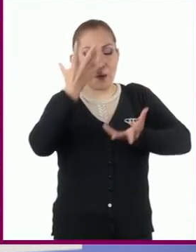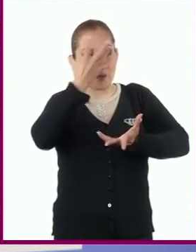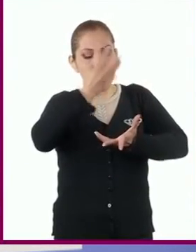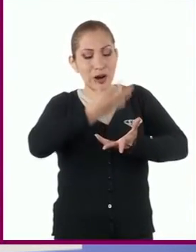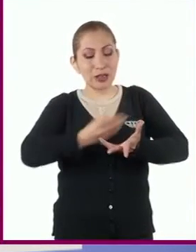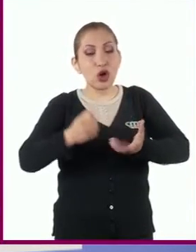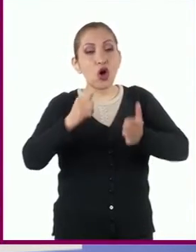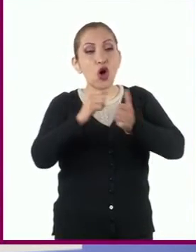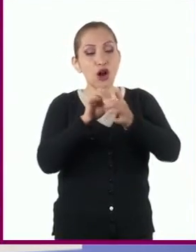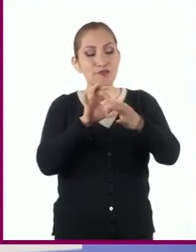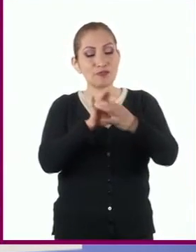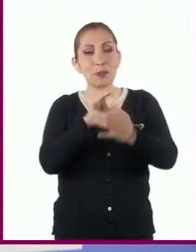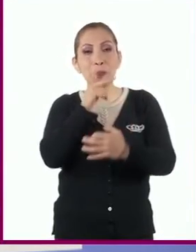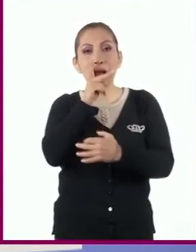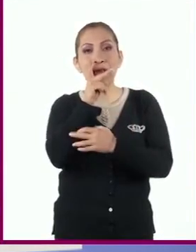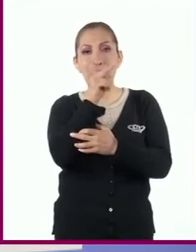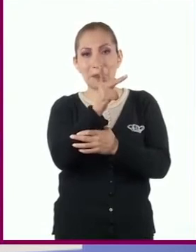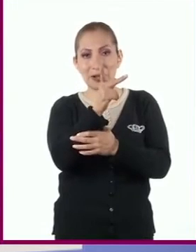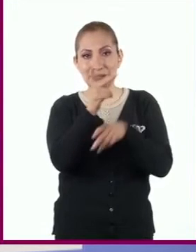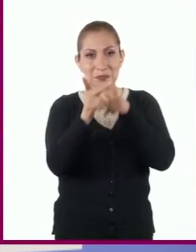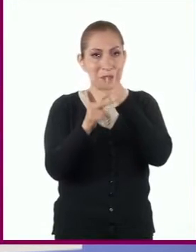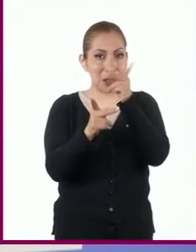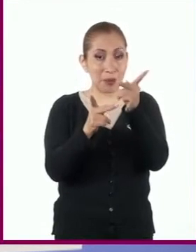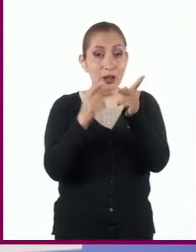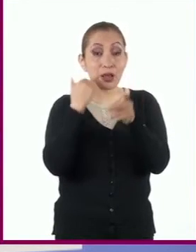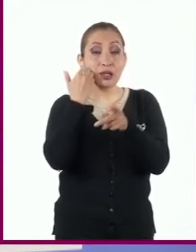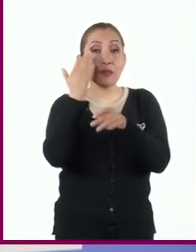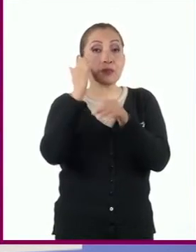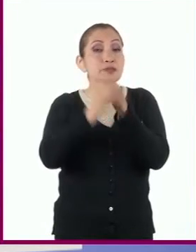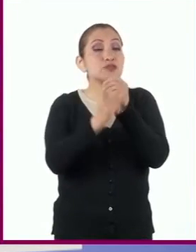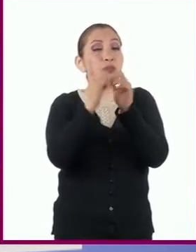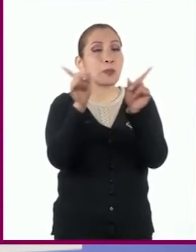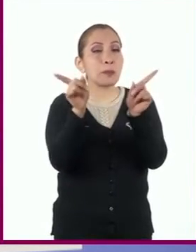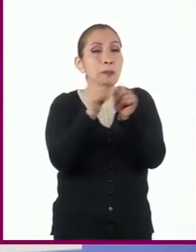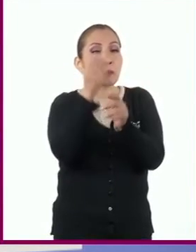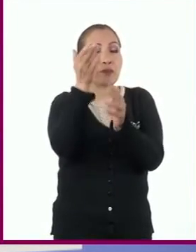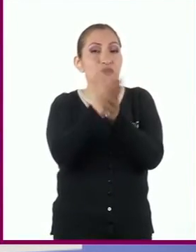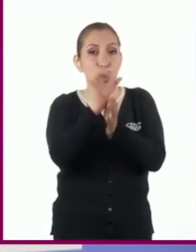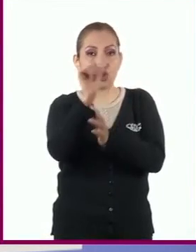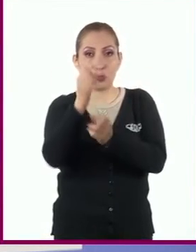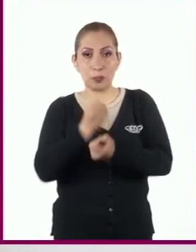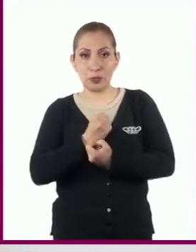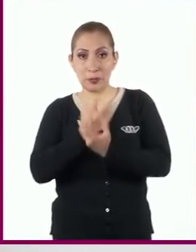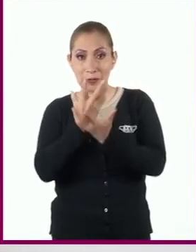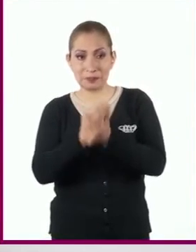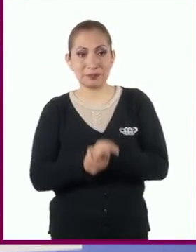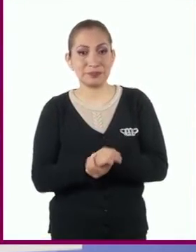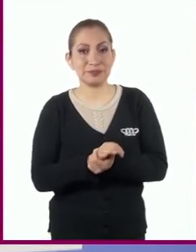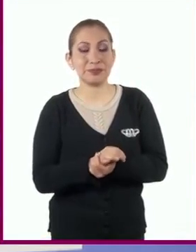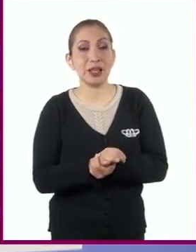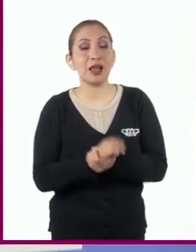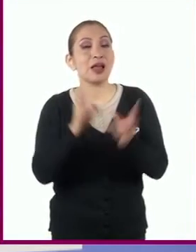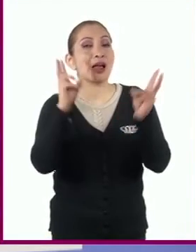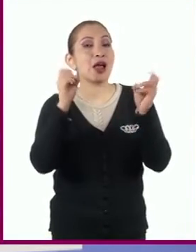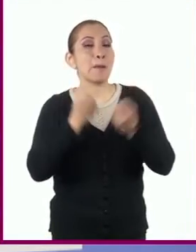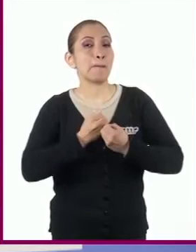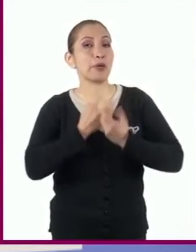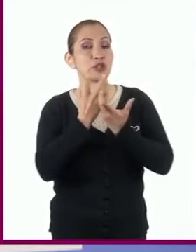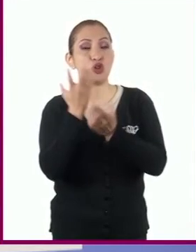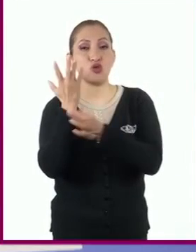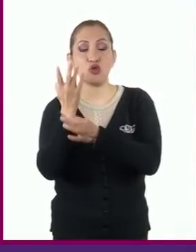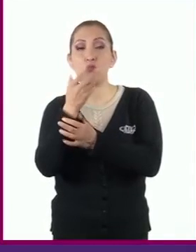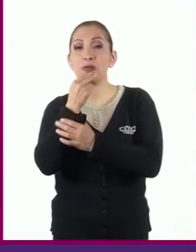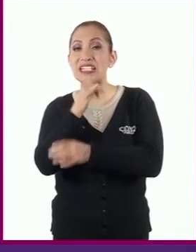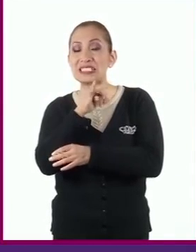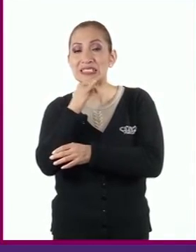belleza a través de la palabra. Y quiero cerrar con un fragmento de otro poema. La poesía del poeta